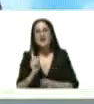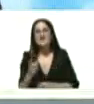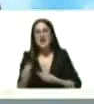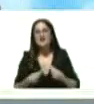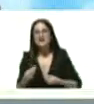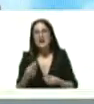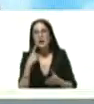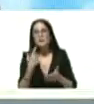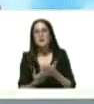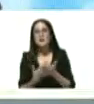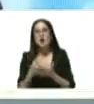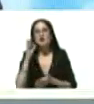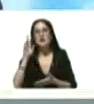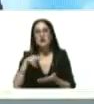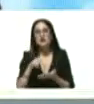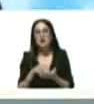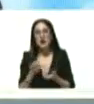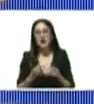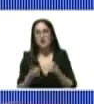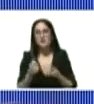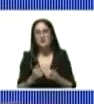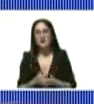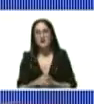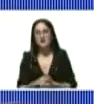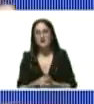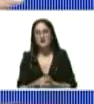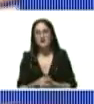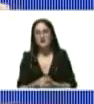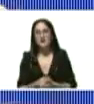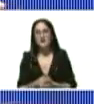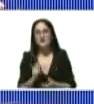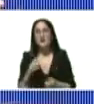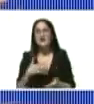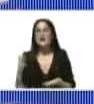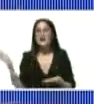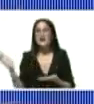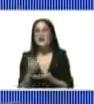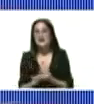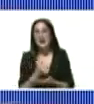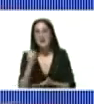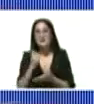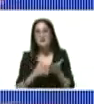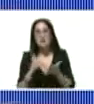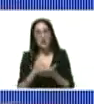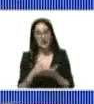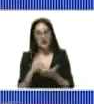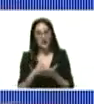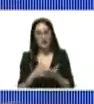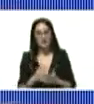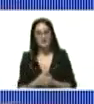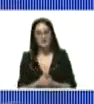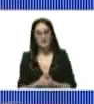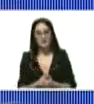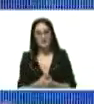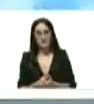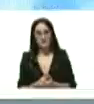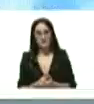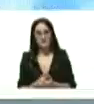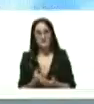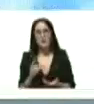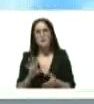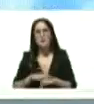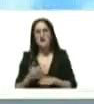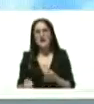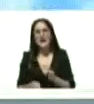que propone el Consejo Nacional de Economía. Ok, lo que estamos en algunos casos, eliminando impuestos. Porque aquí dice que se crea el arancel